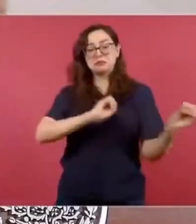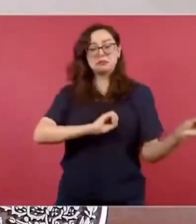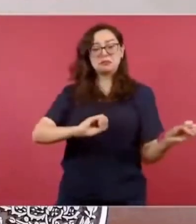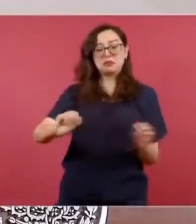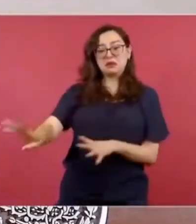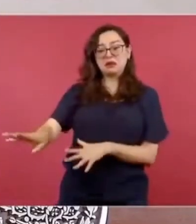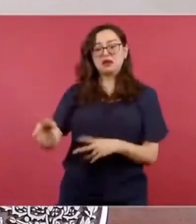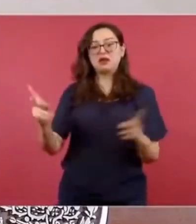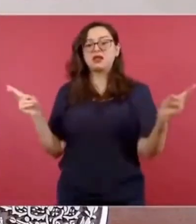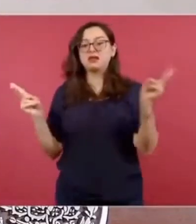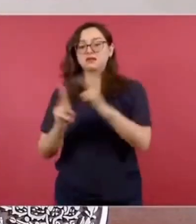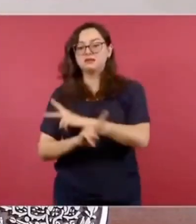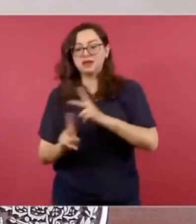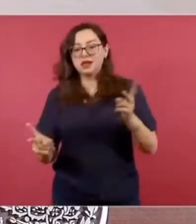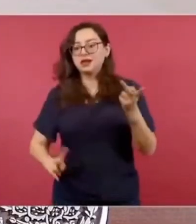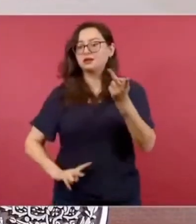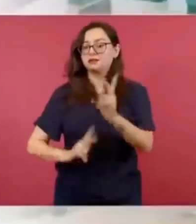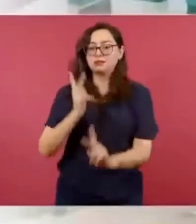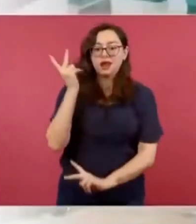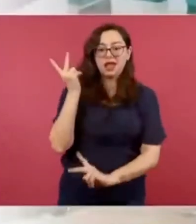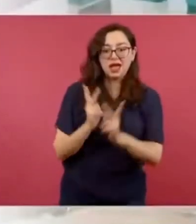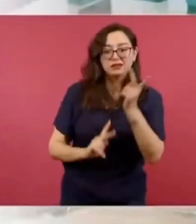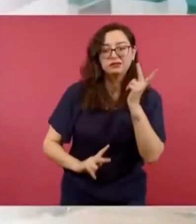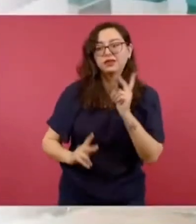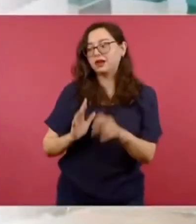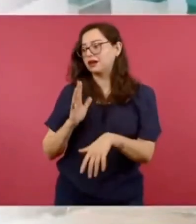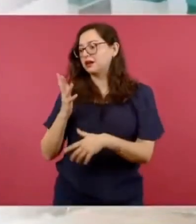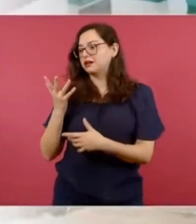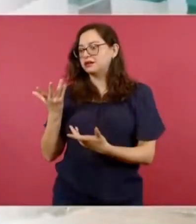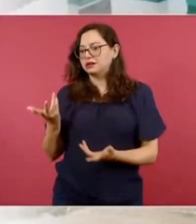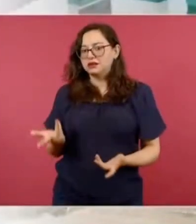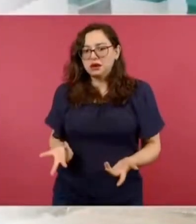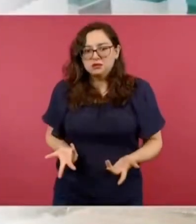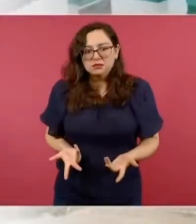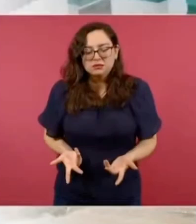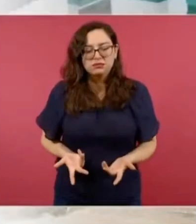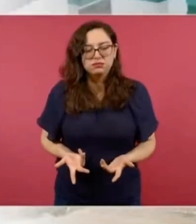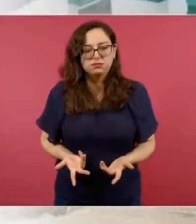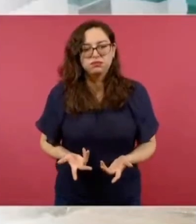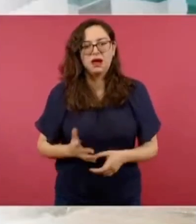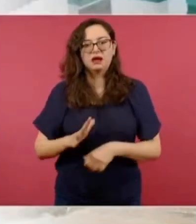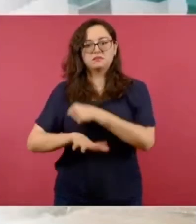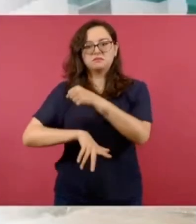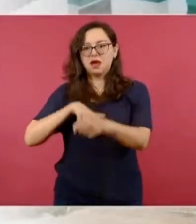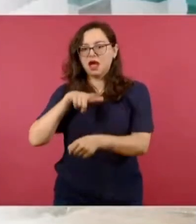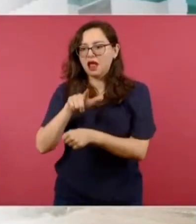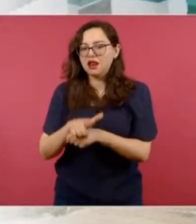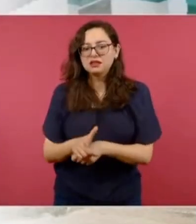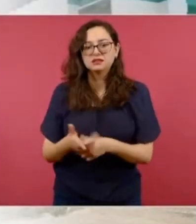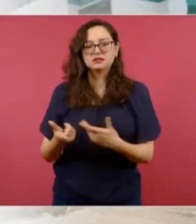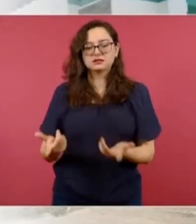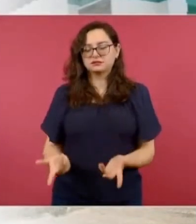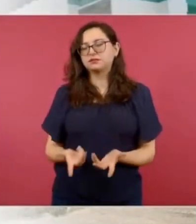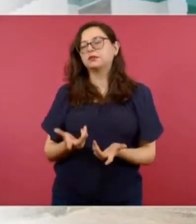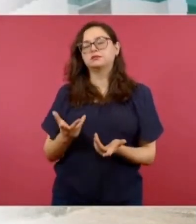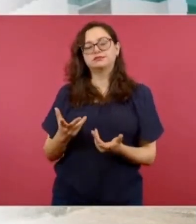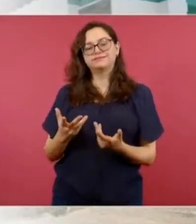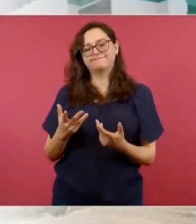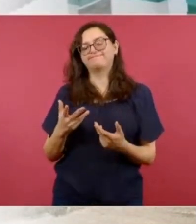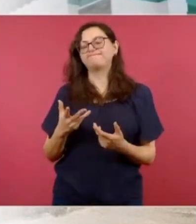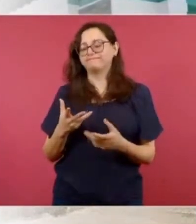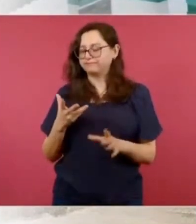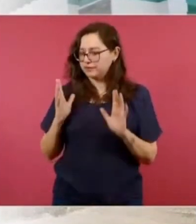intemperie, había fauna, etcétera. Ahora hubo una inversión de 670 millones de pesos para